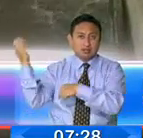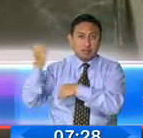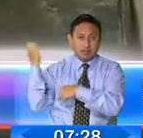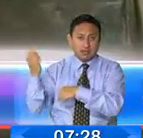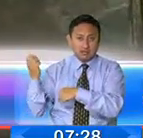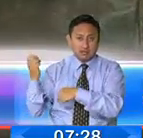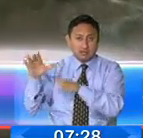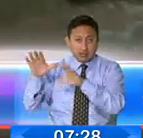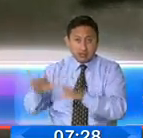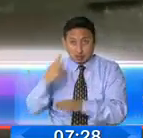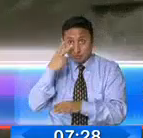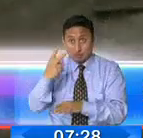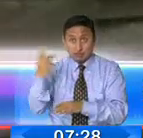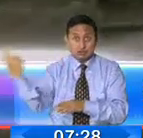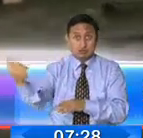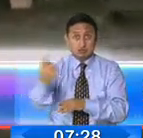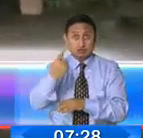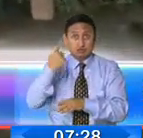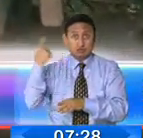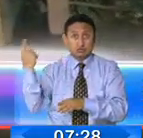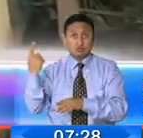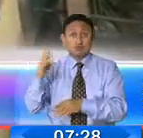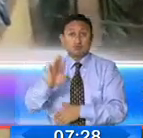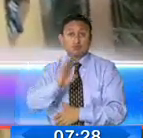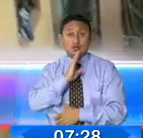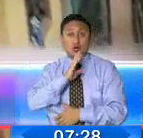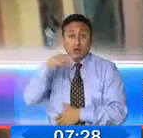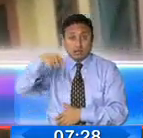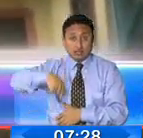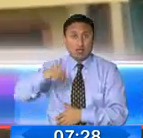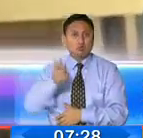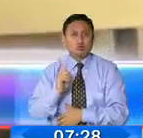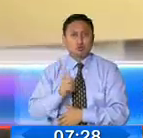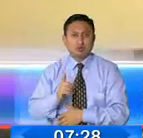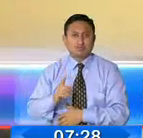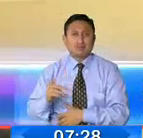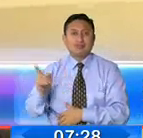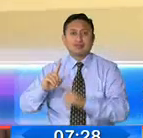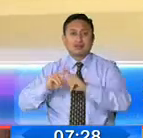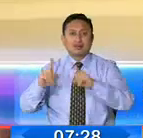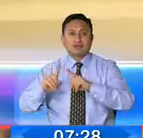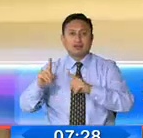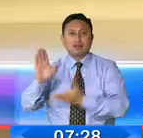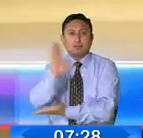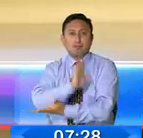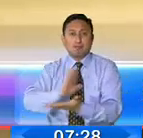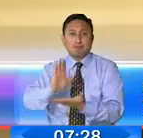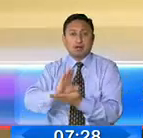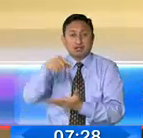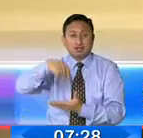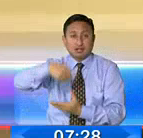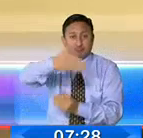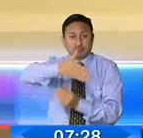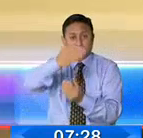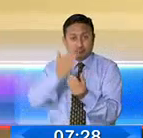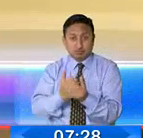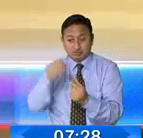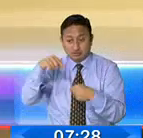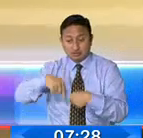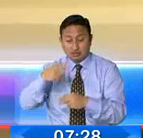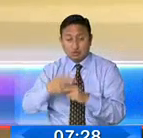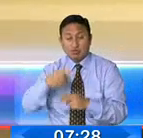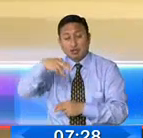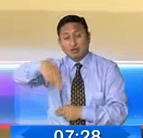y este punto, como ustedes ven, esta acumulación de agua no solo está pasando aquí, sino en varios barrios del sector de Guayabamba. Este es conocido como